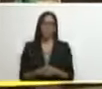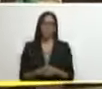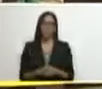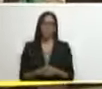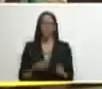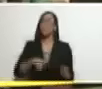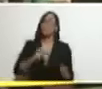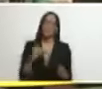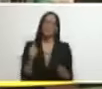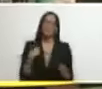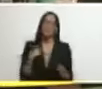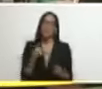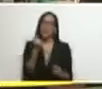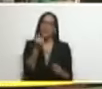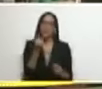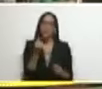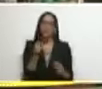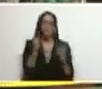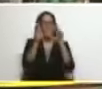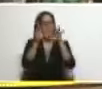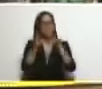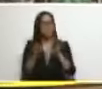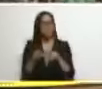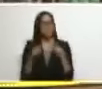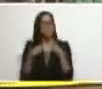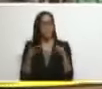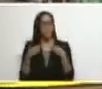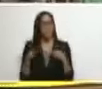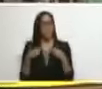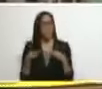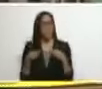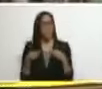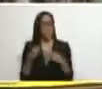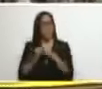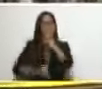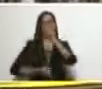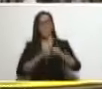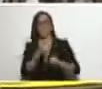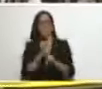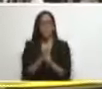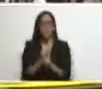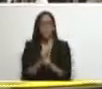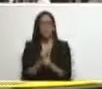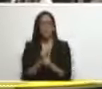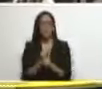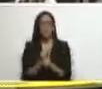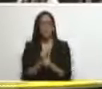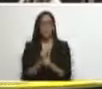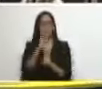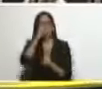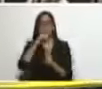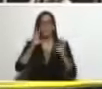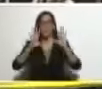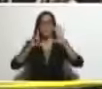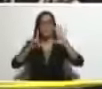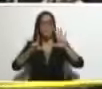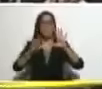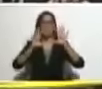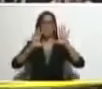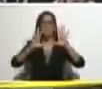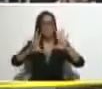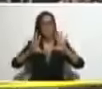¿Puede tener algún documento público de carácter internacional del siglo XVII,